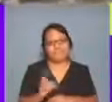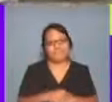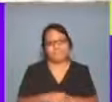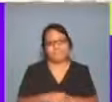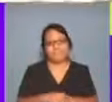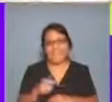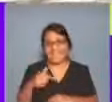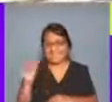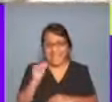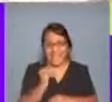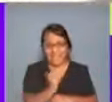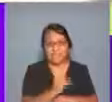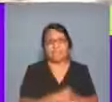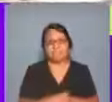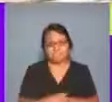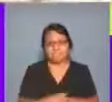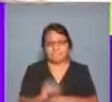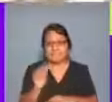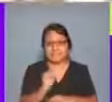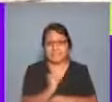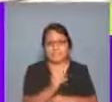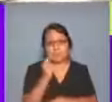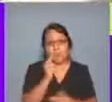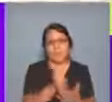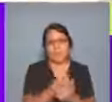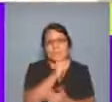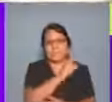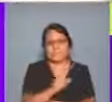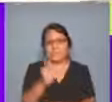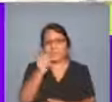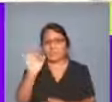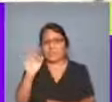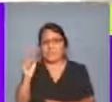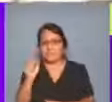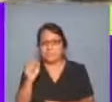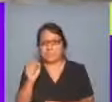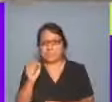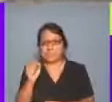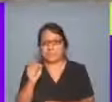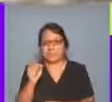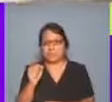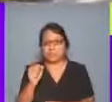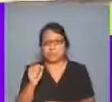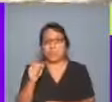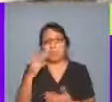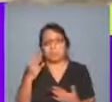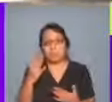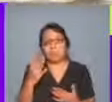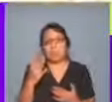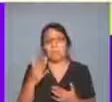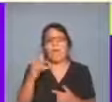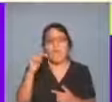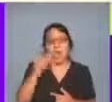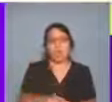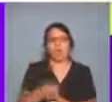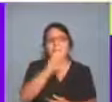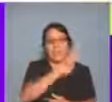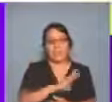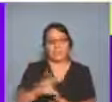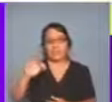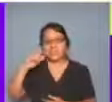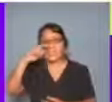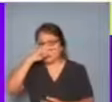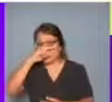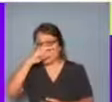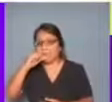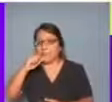enterando Sí bueno estabas pagando el boleto a 160 pesos para poder generalizar y hoy sale 207 pes